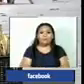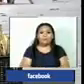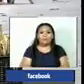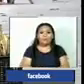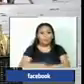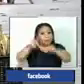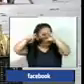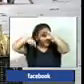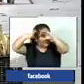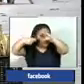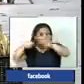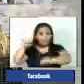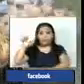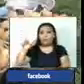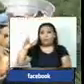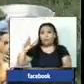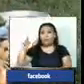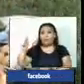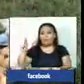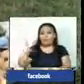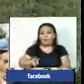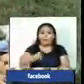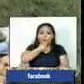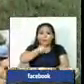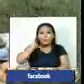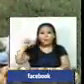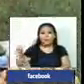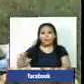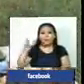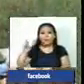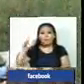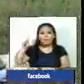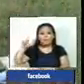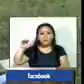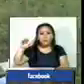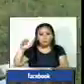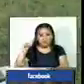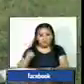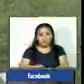Con imágenes de Eric Alfaro, Julio Guevara, Noticiero Hechos.